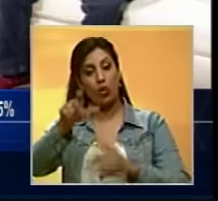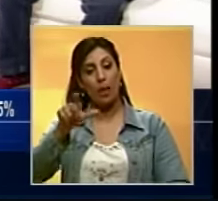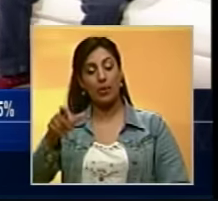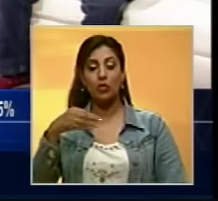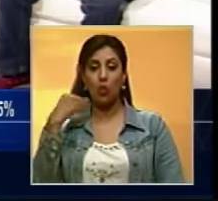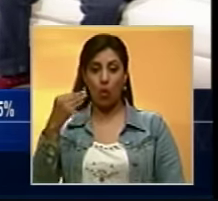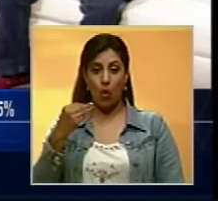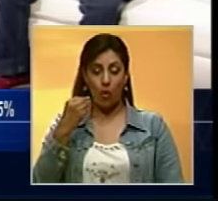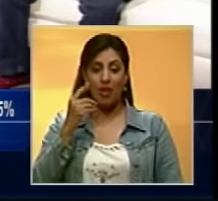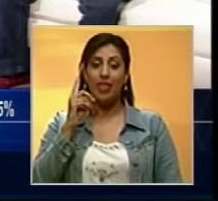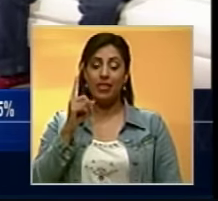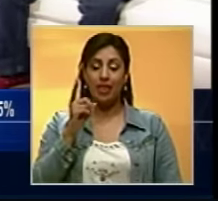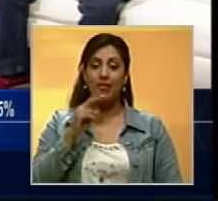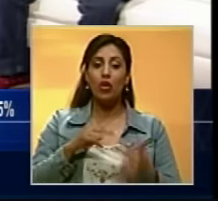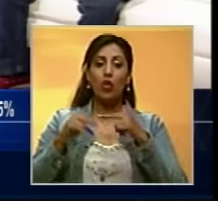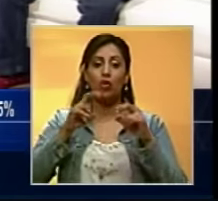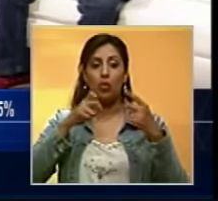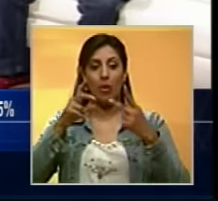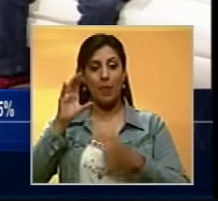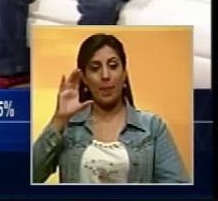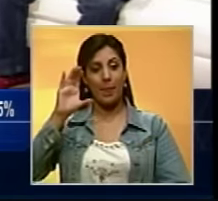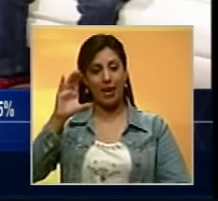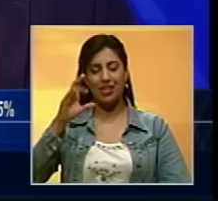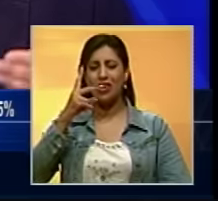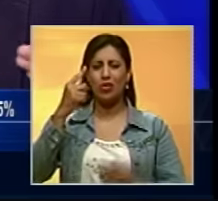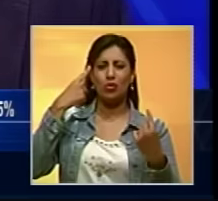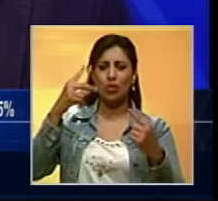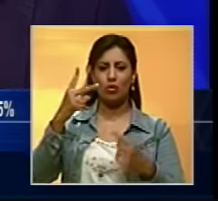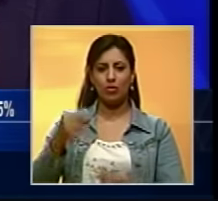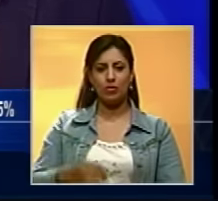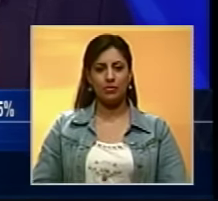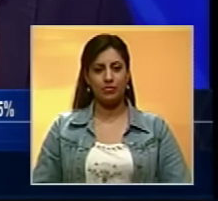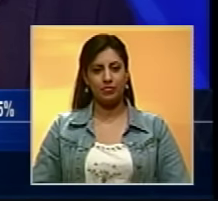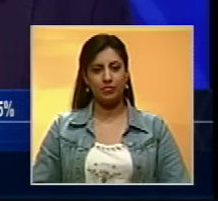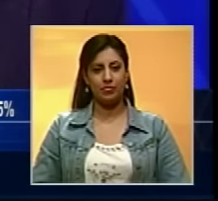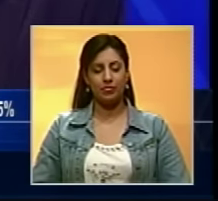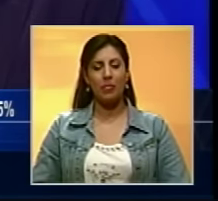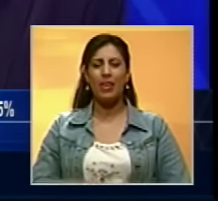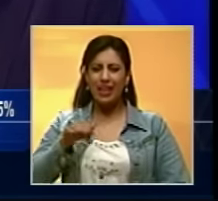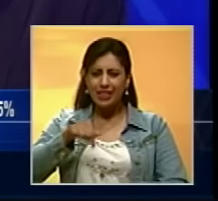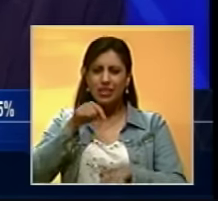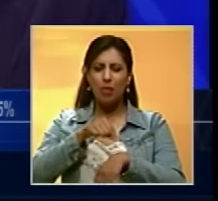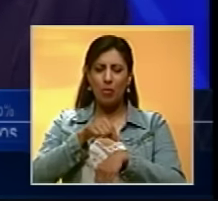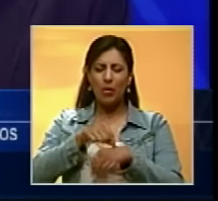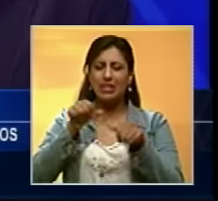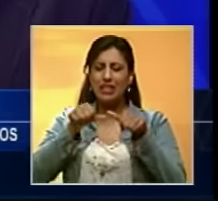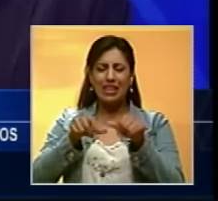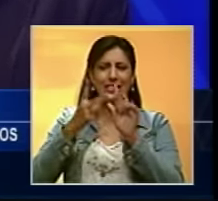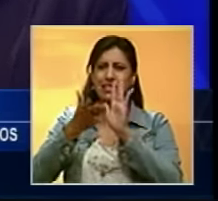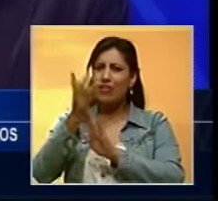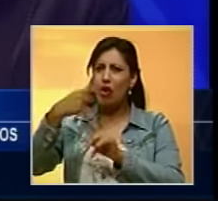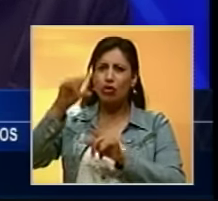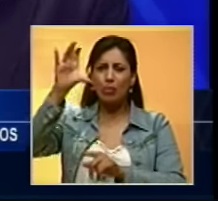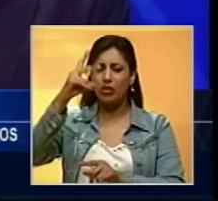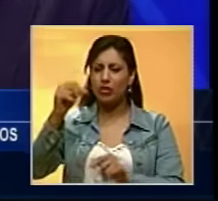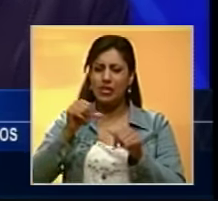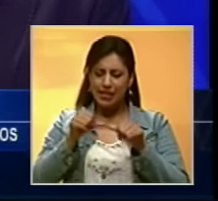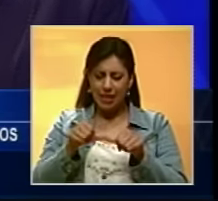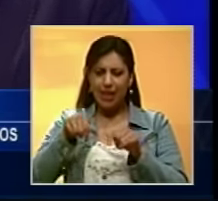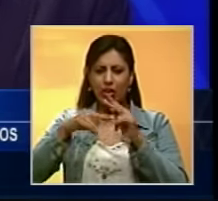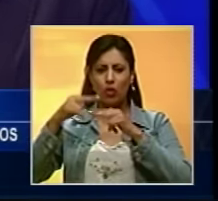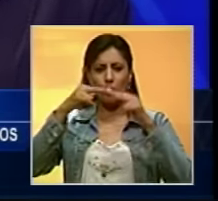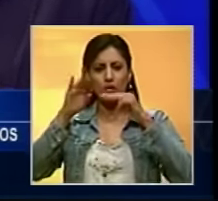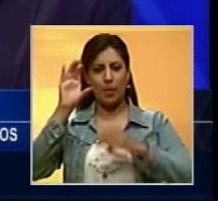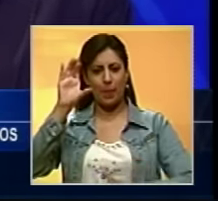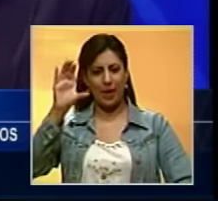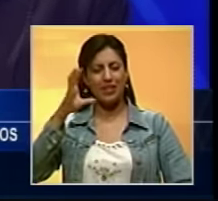los jóvenes a reconstruir nuestro país y no abandonarlo es el momento de quedarnos quedarnos para construir nuestro